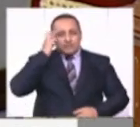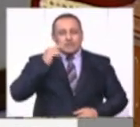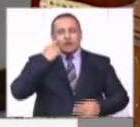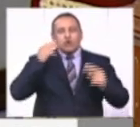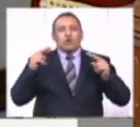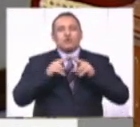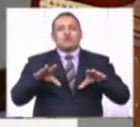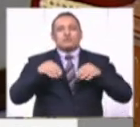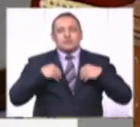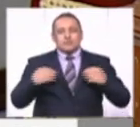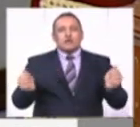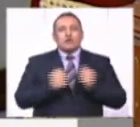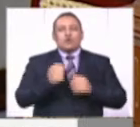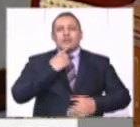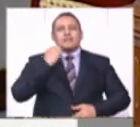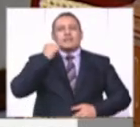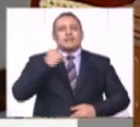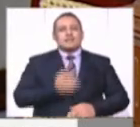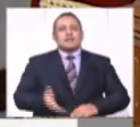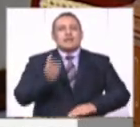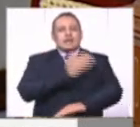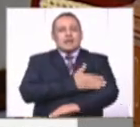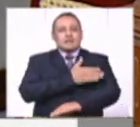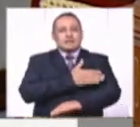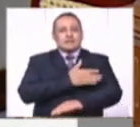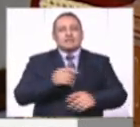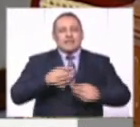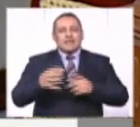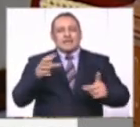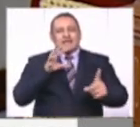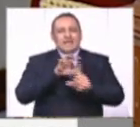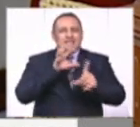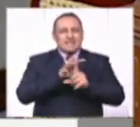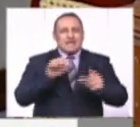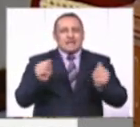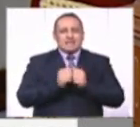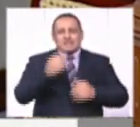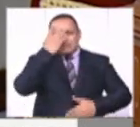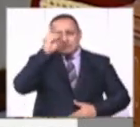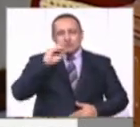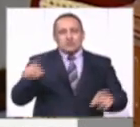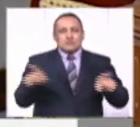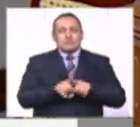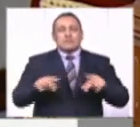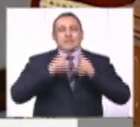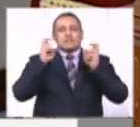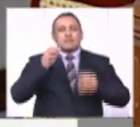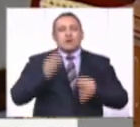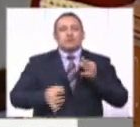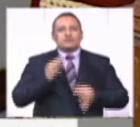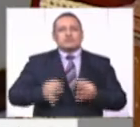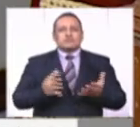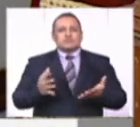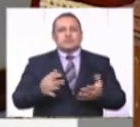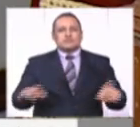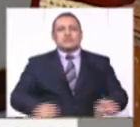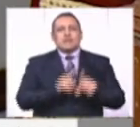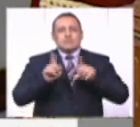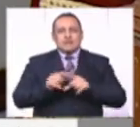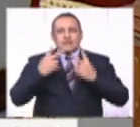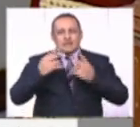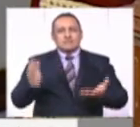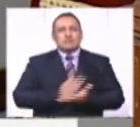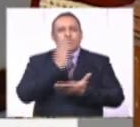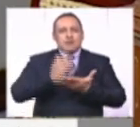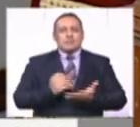reconoce el derecho a criticar las decisiones del sistema de Justicia esa crítica